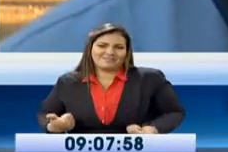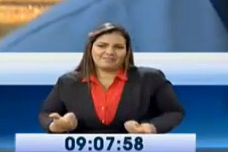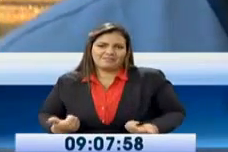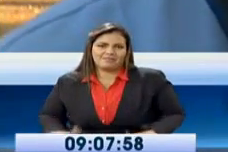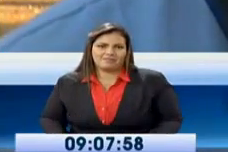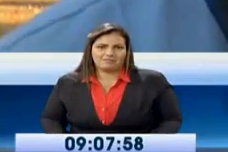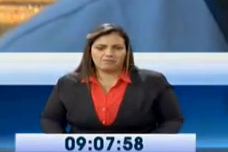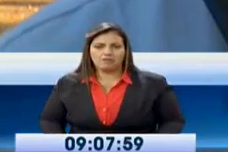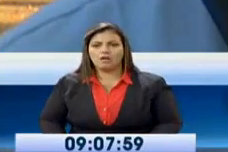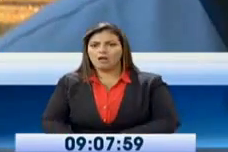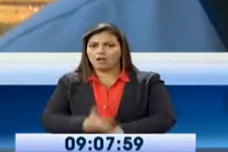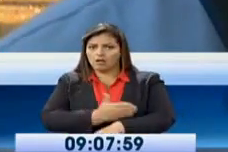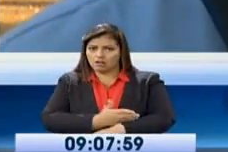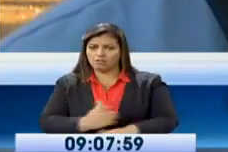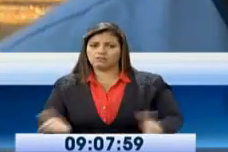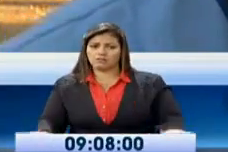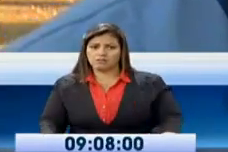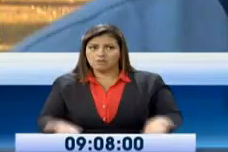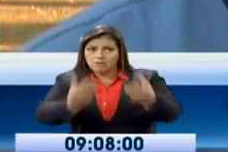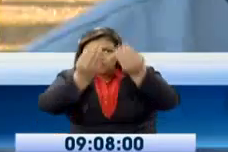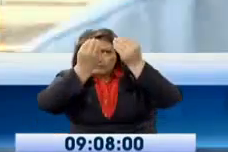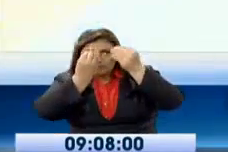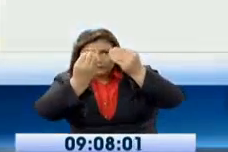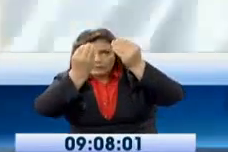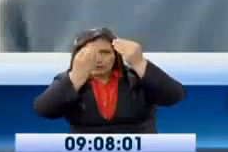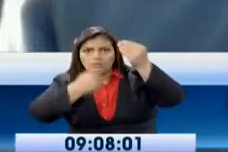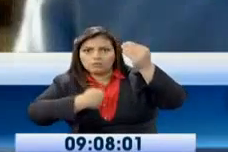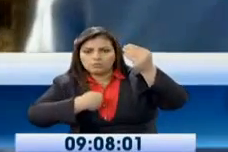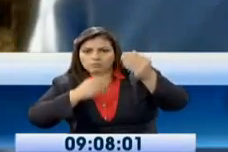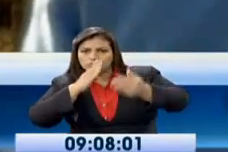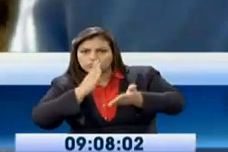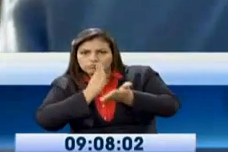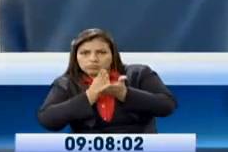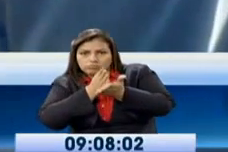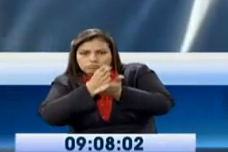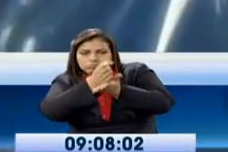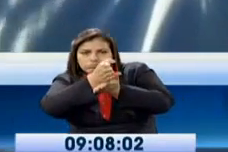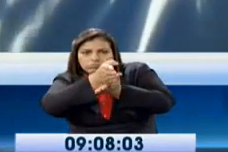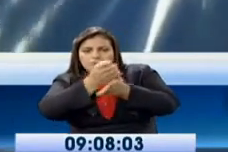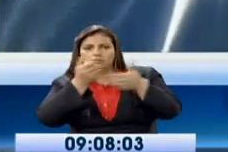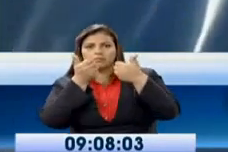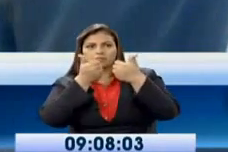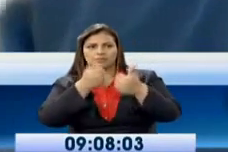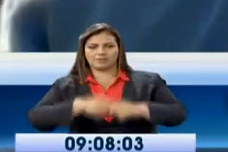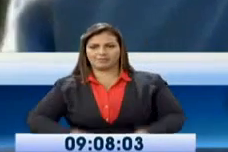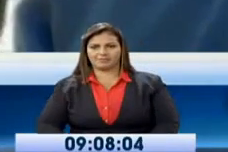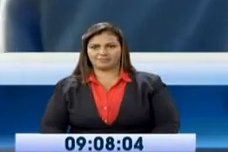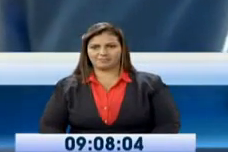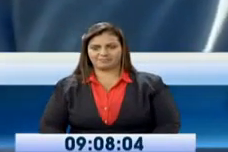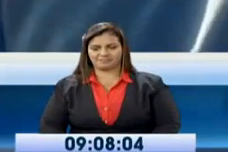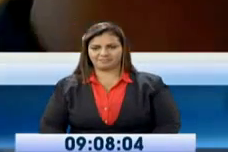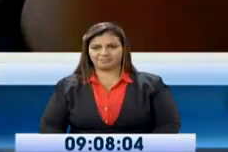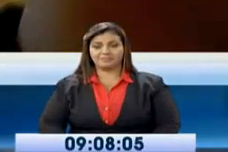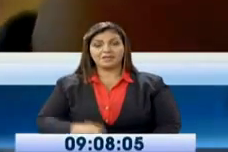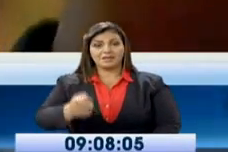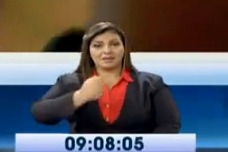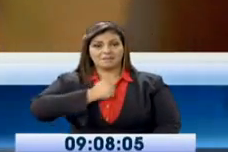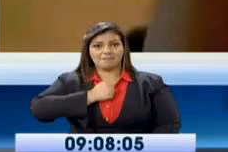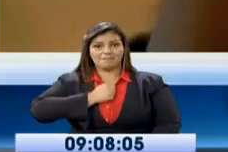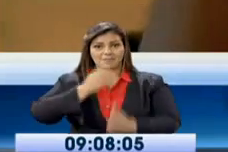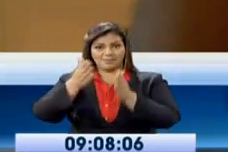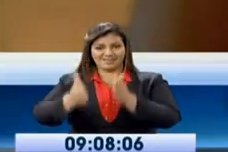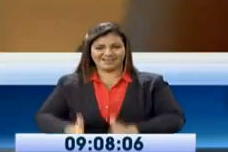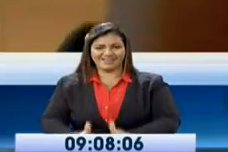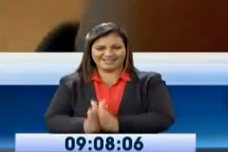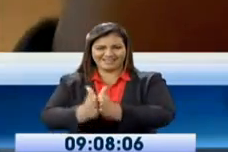mi formación ha sido ser una persona recta. El gesto del custodio fue agradecido por el propietario de la billetera y por la